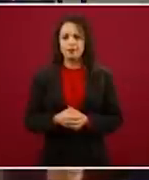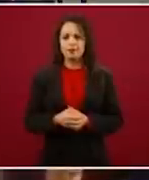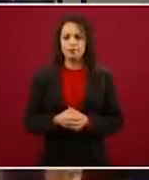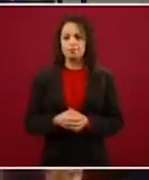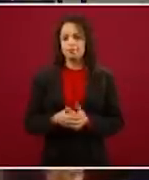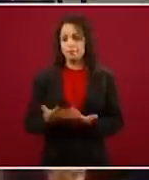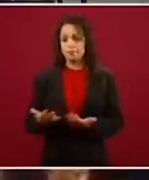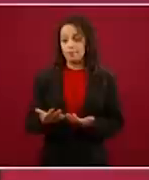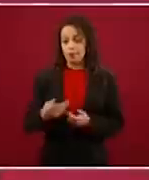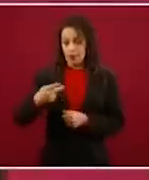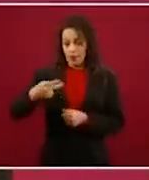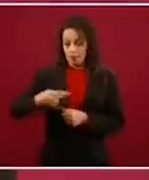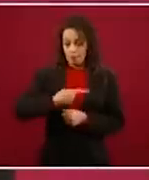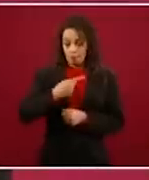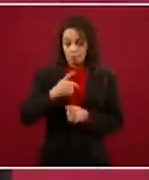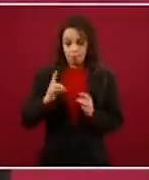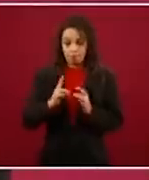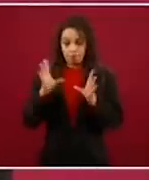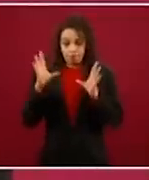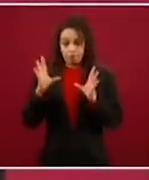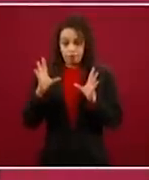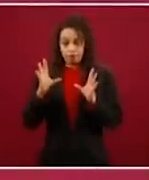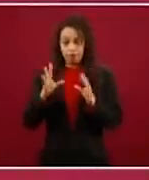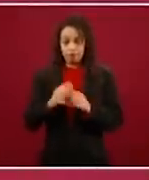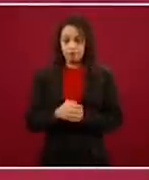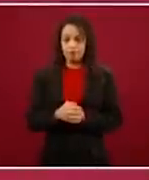ante una pregunta yo